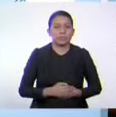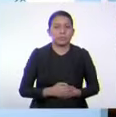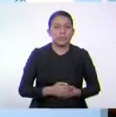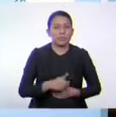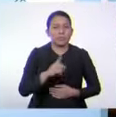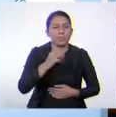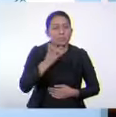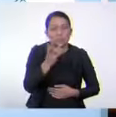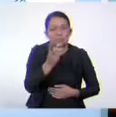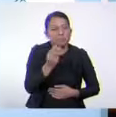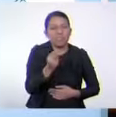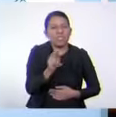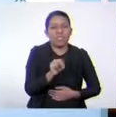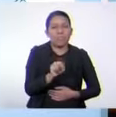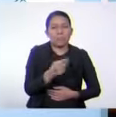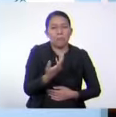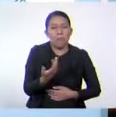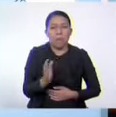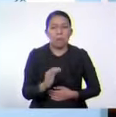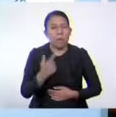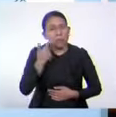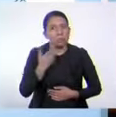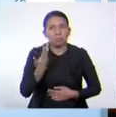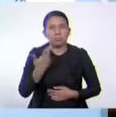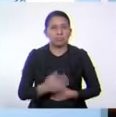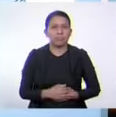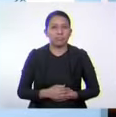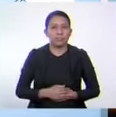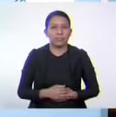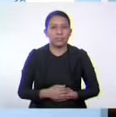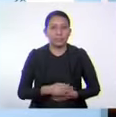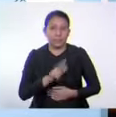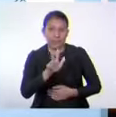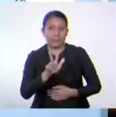valor en N, en este caso, por ejemplo, 3,